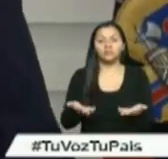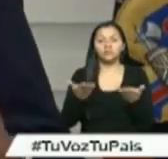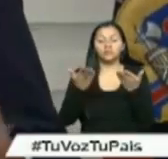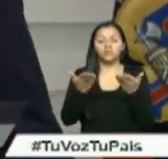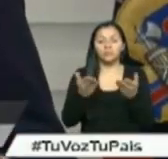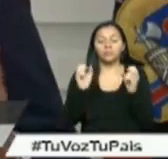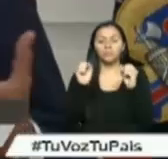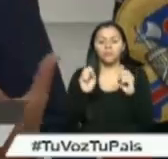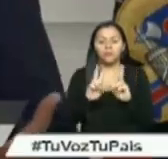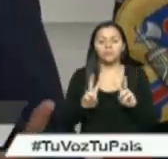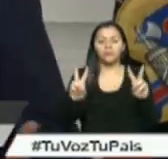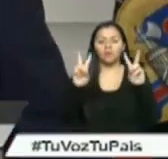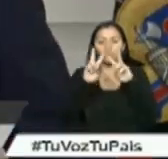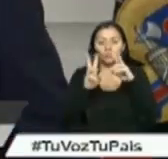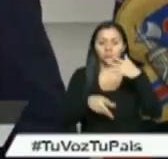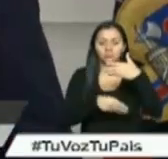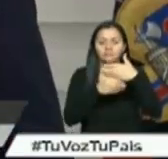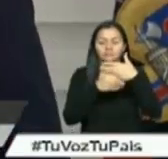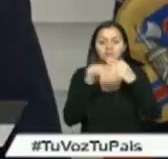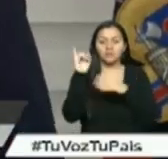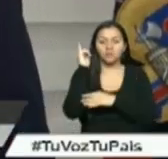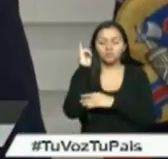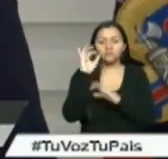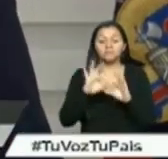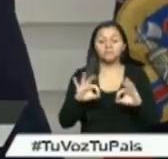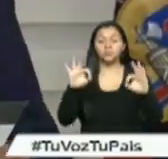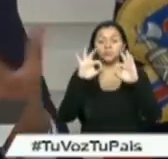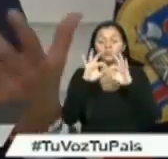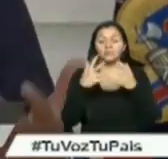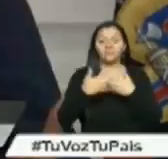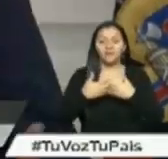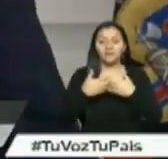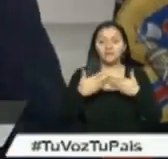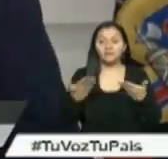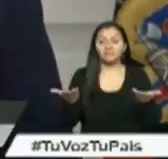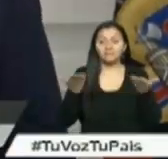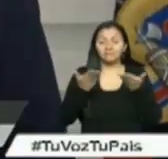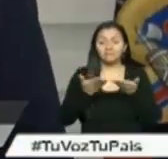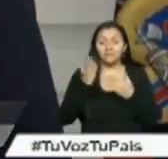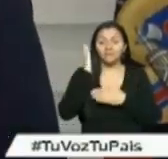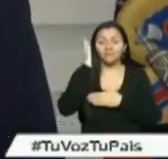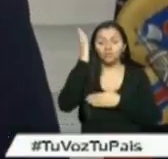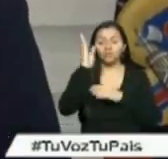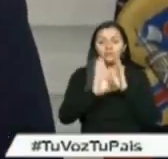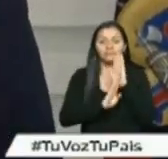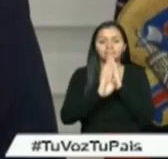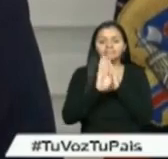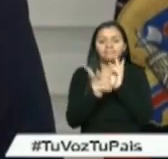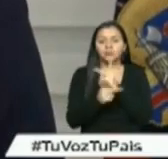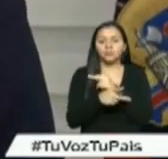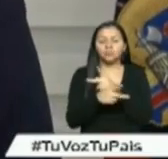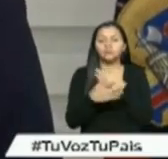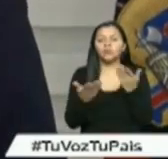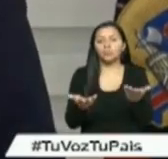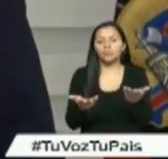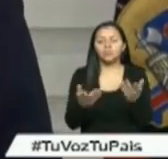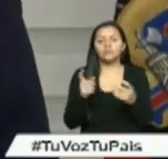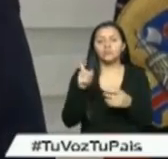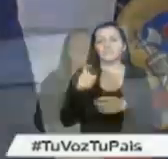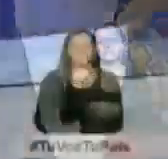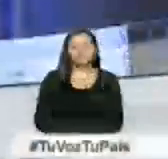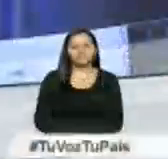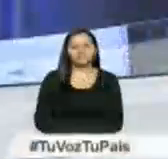ecuatoriano, con la industria ecuatoriana, la manufactura ecuatoriana, lo que venga a futuro con el cambio de la matriz productiva, entrará con cero